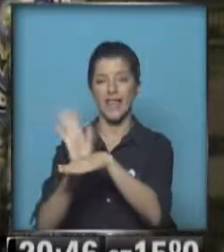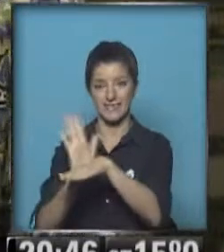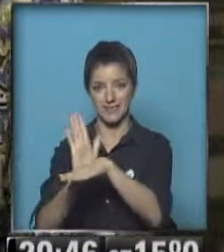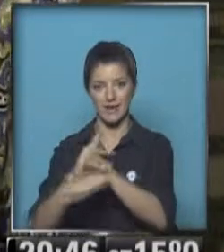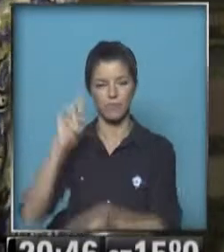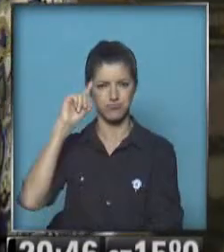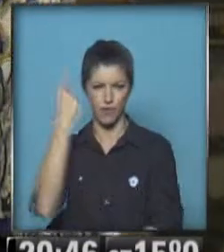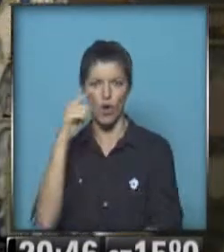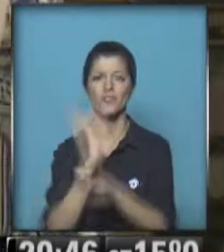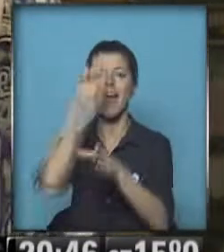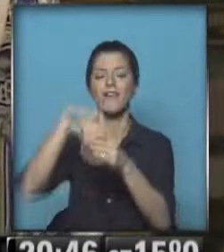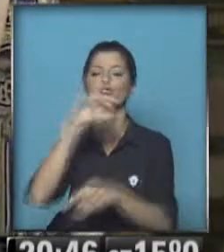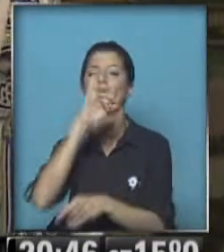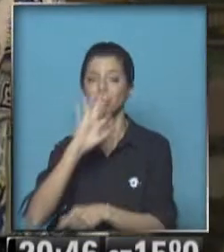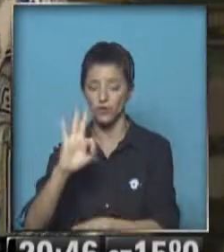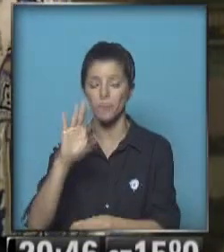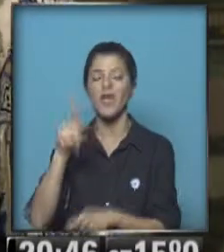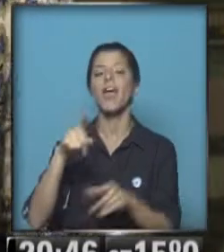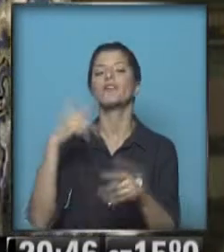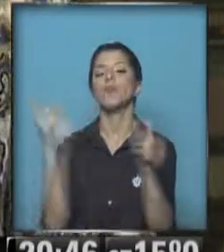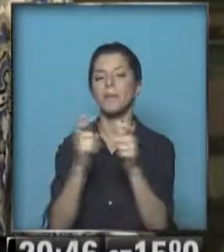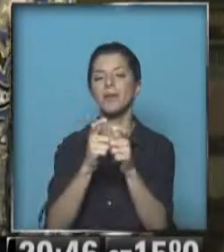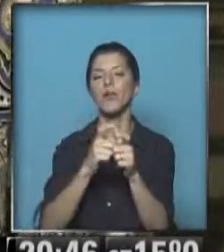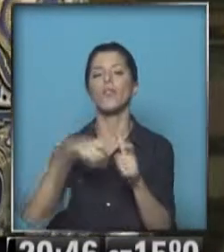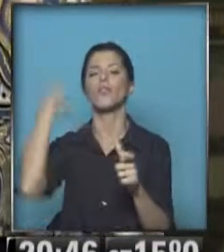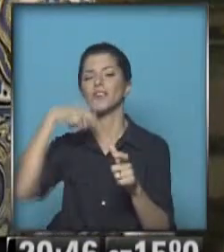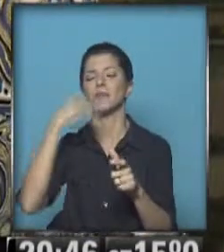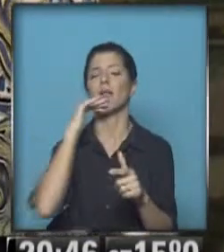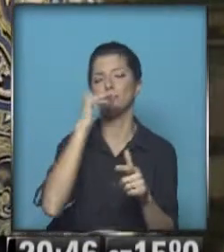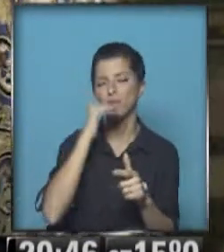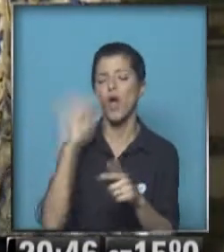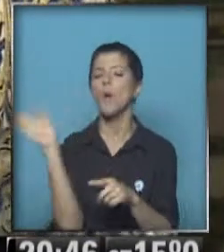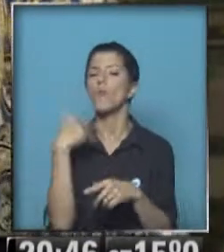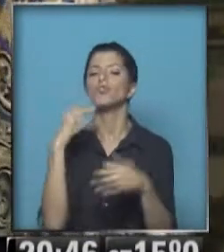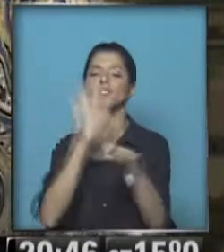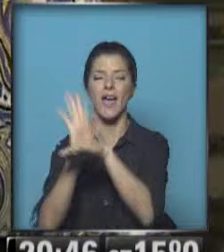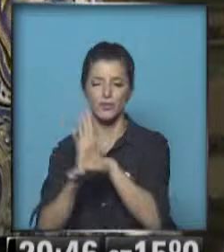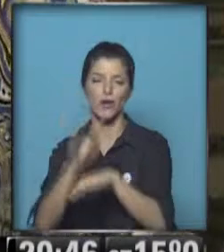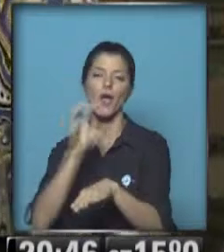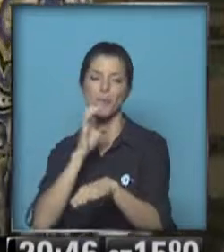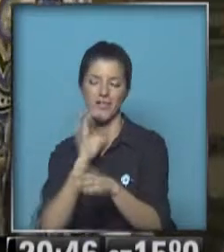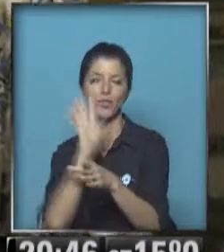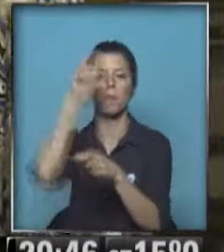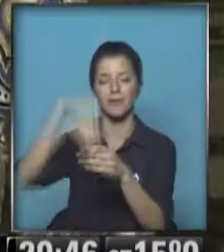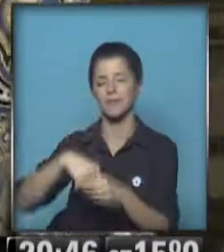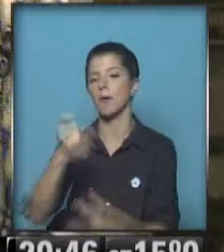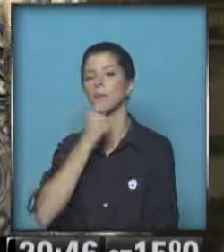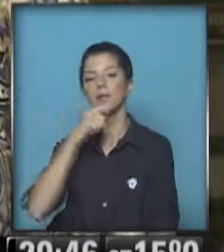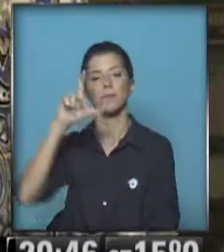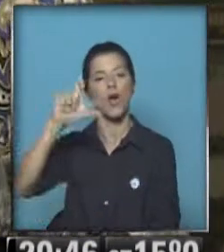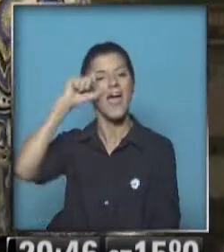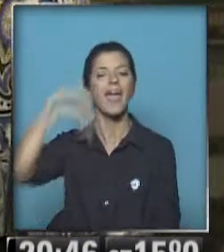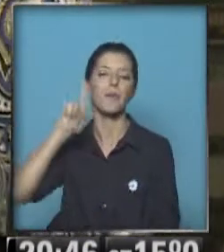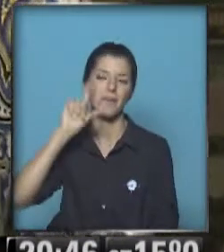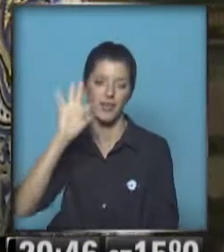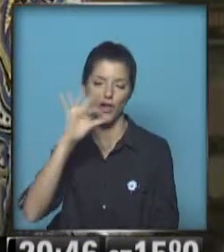los resueltos de nexo es una película donde los animalitos hablan hay muchísimos actores vinculados a la comedia grandes comediantes como emilio disi por nombrar uno de